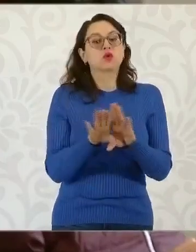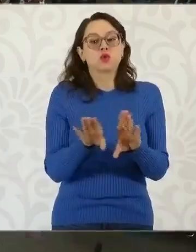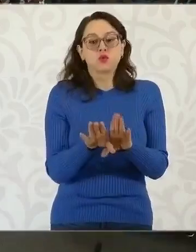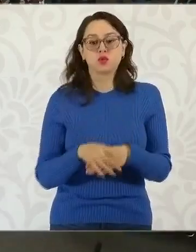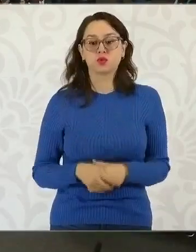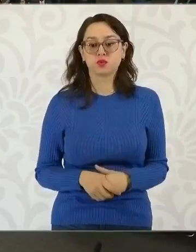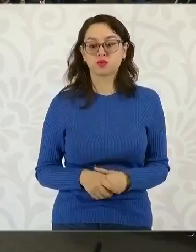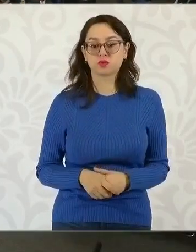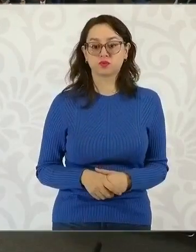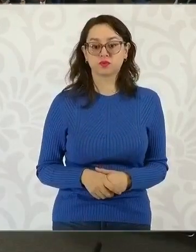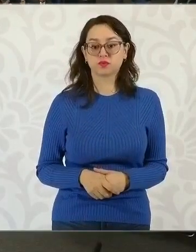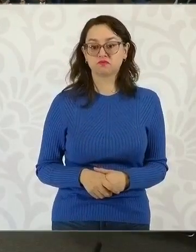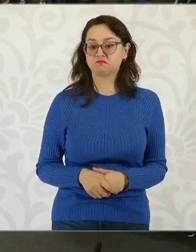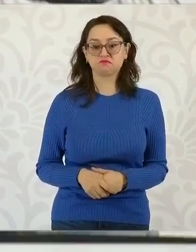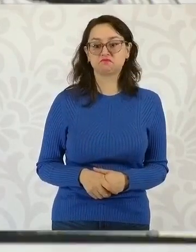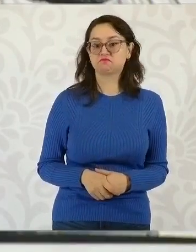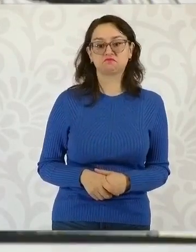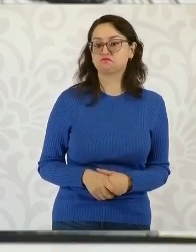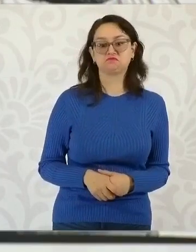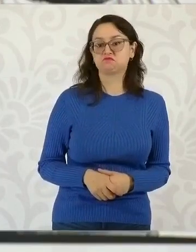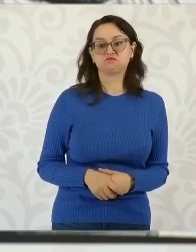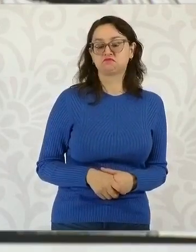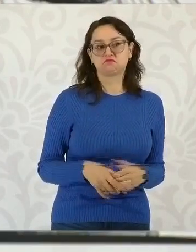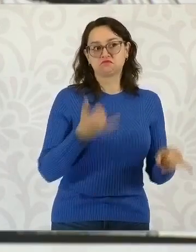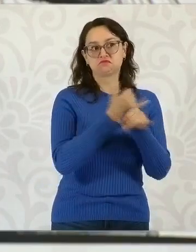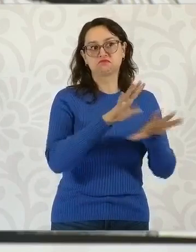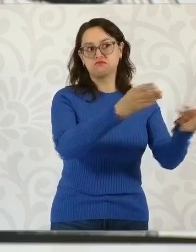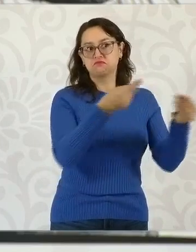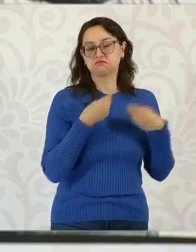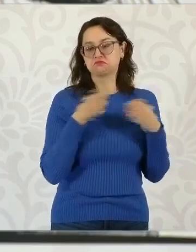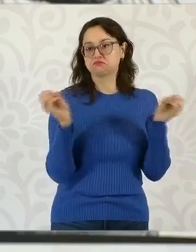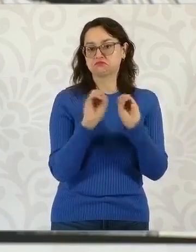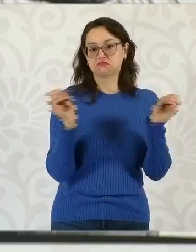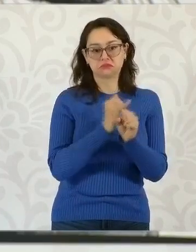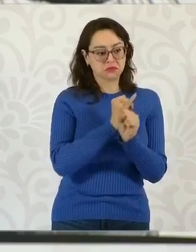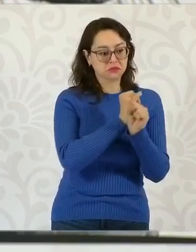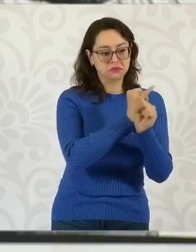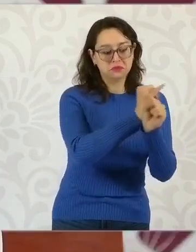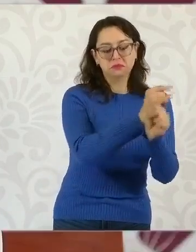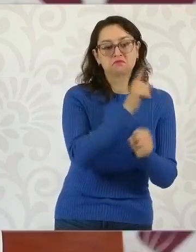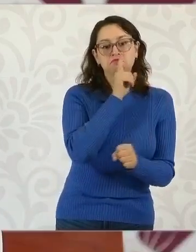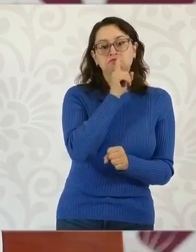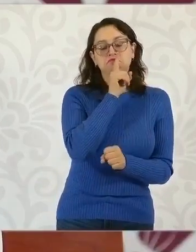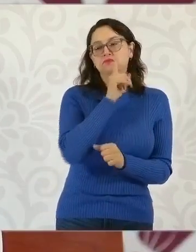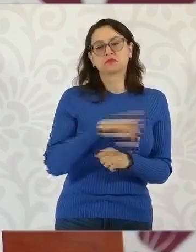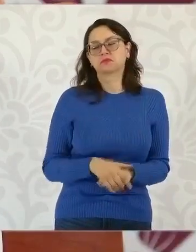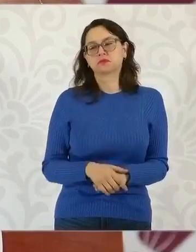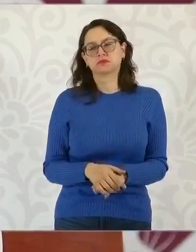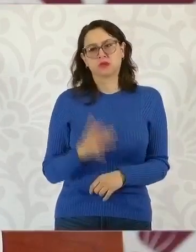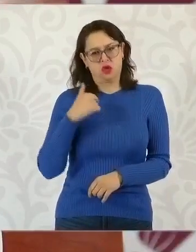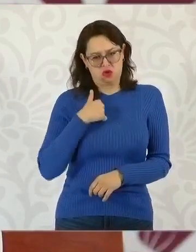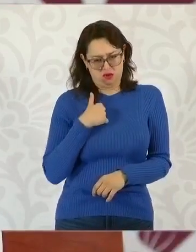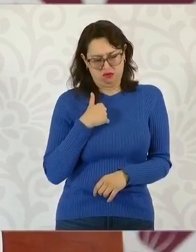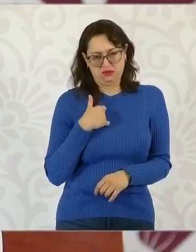estaría. No tenemos conocimiento y no nos han informado. Y repito, no es un tema del gobierno. Si hay